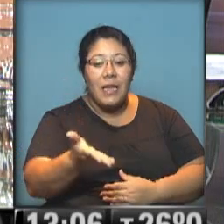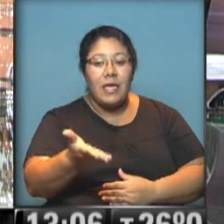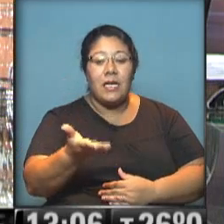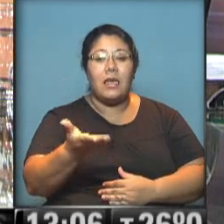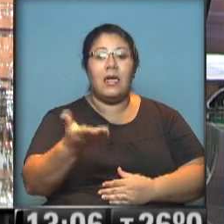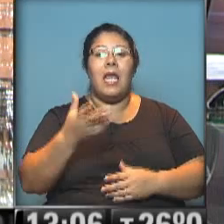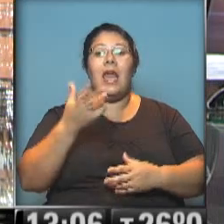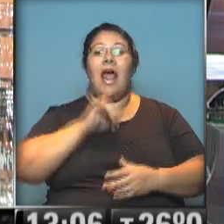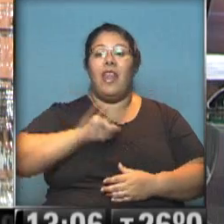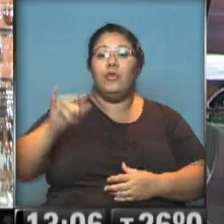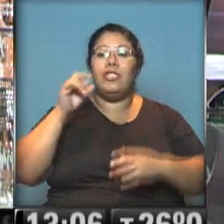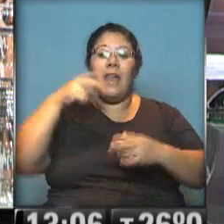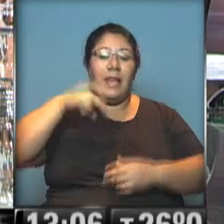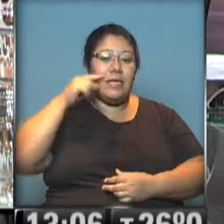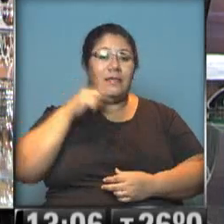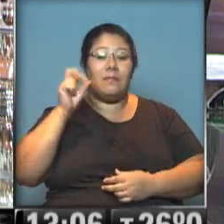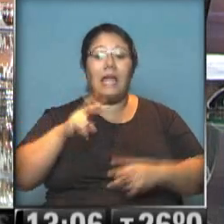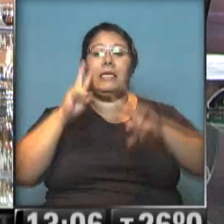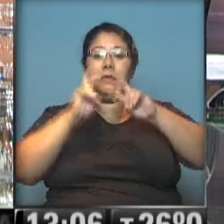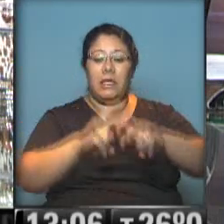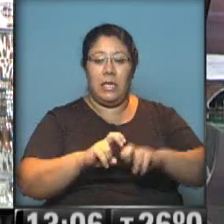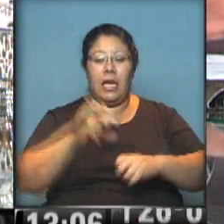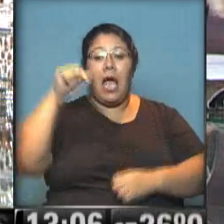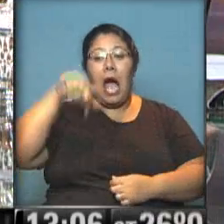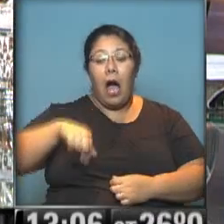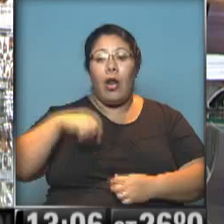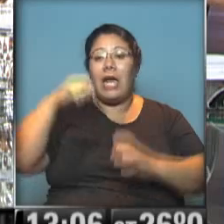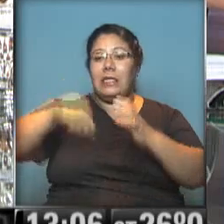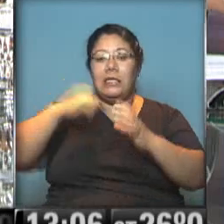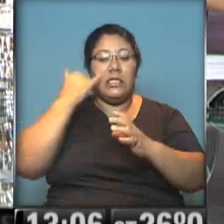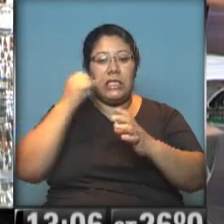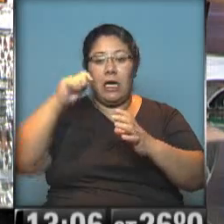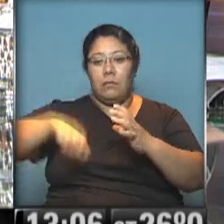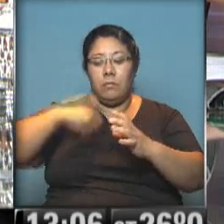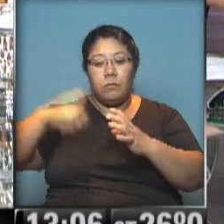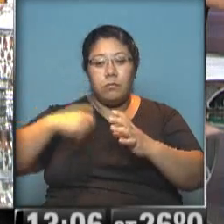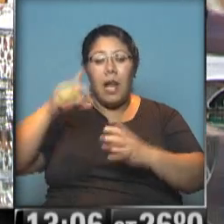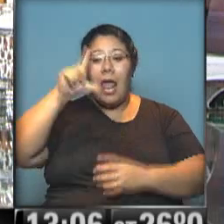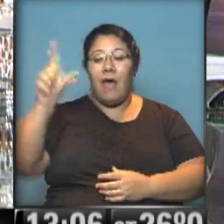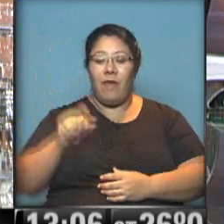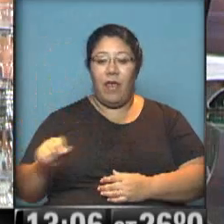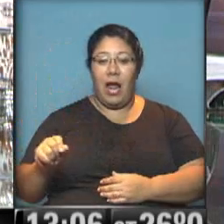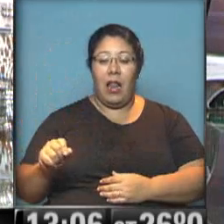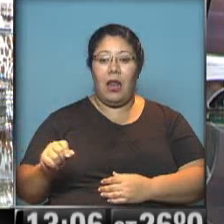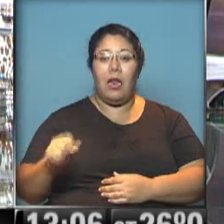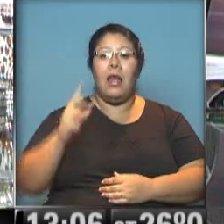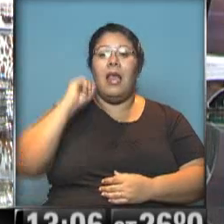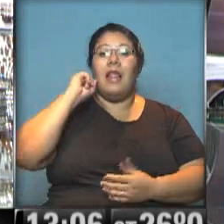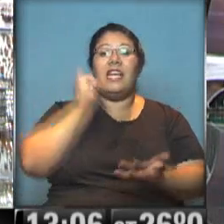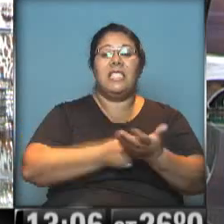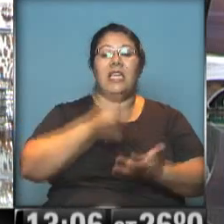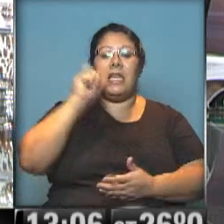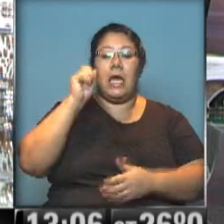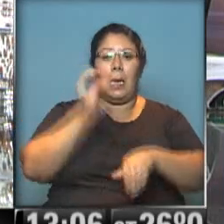denuncia de nisman será entonces ahora la sala primera porque ya se sorteó de la cámara federal quien tenga que decidir sobre esta apelación de policías